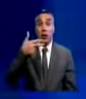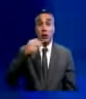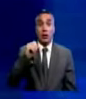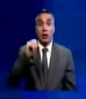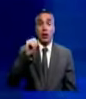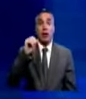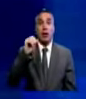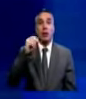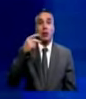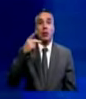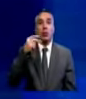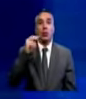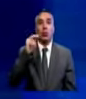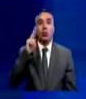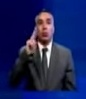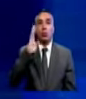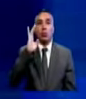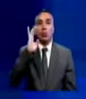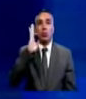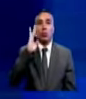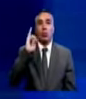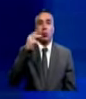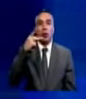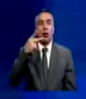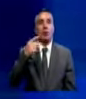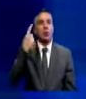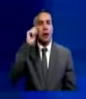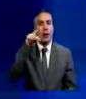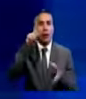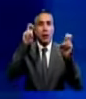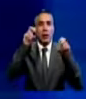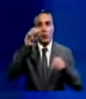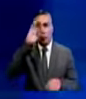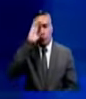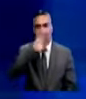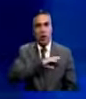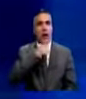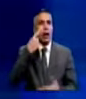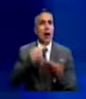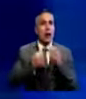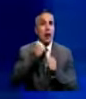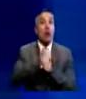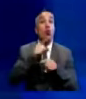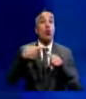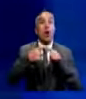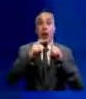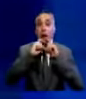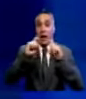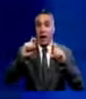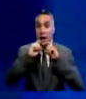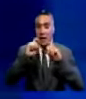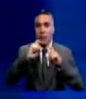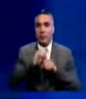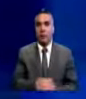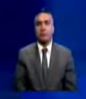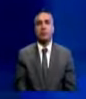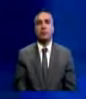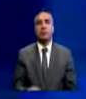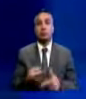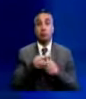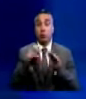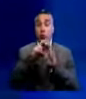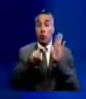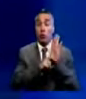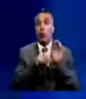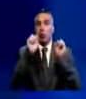su aprobación a cambios en el rol que la policía tendrá durante las protestas sociales. Tal como está la norma, permite el uso